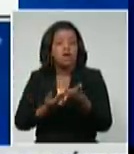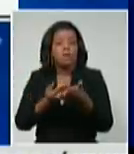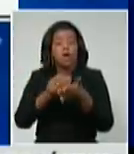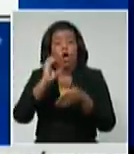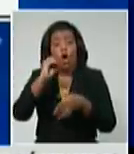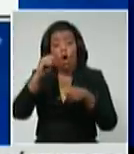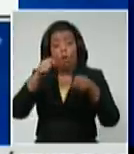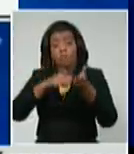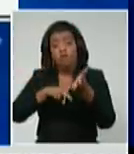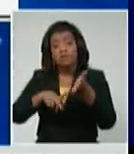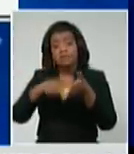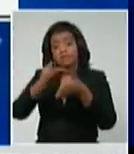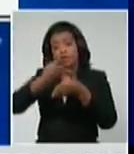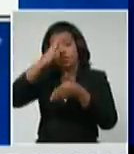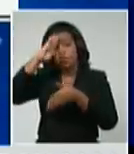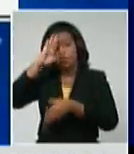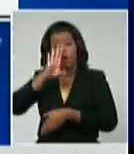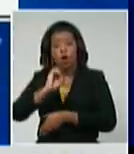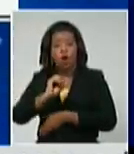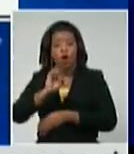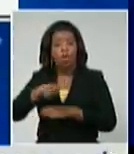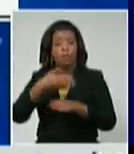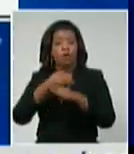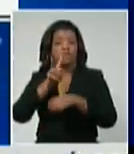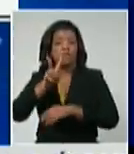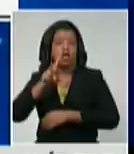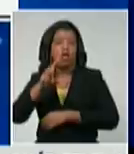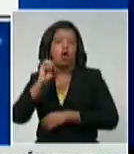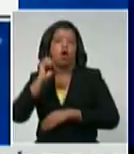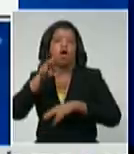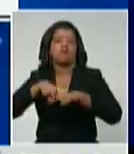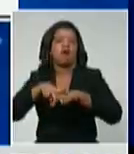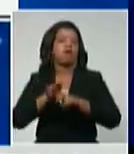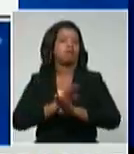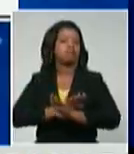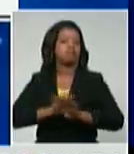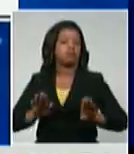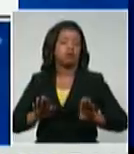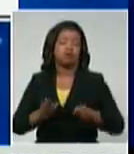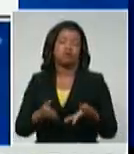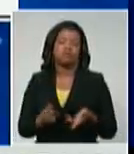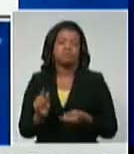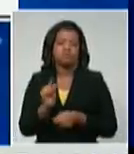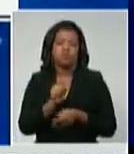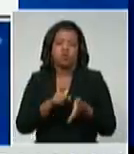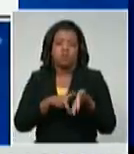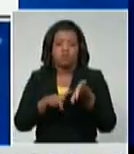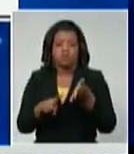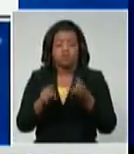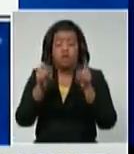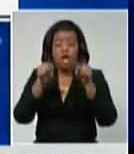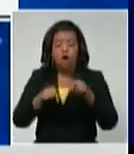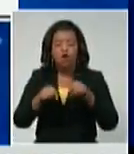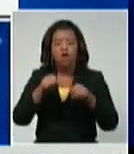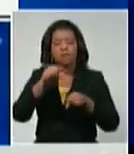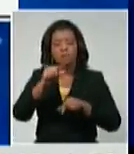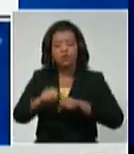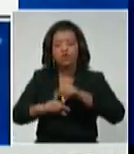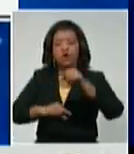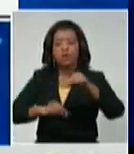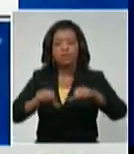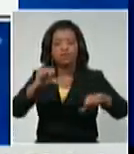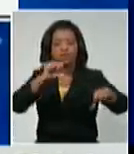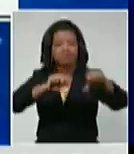o a Villa Clara después o a La Habana y tenían que ir de todos los territorios. Bueno, pues hoy contamos con